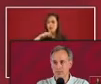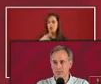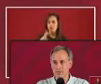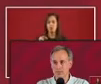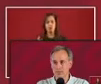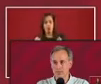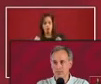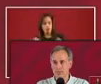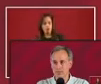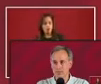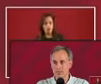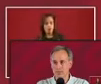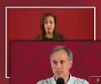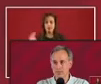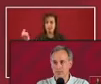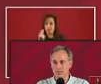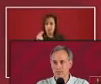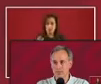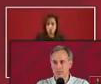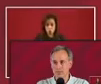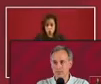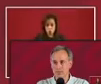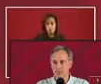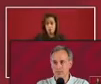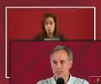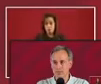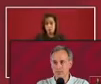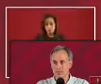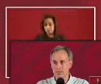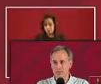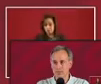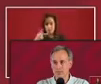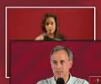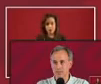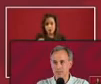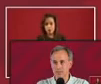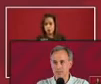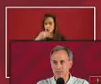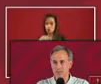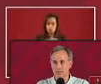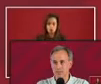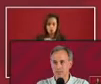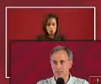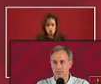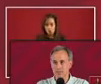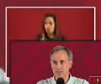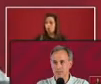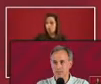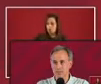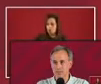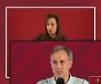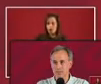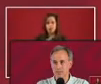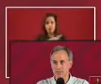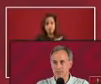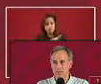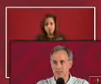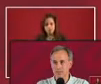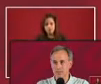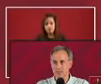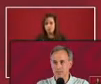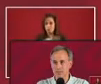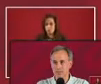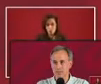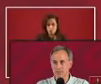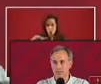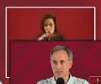y todos en la sociedad, el sector social, el sector privado y desde luego también el sector